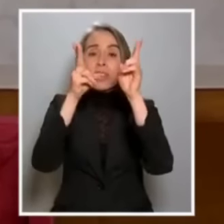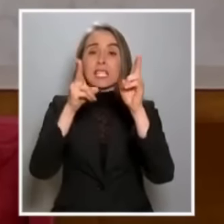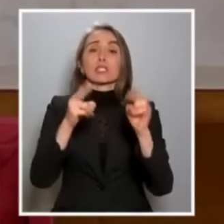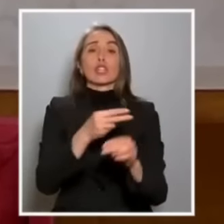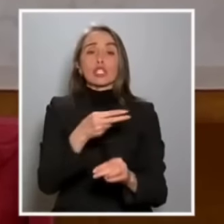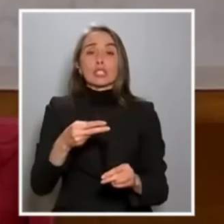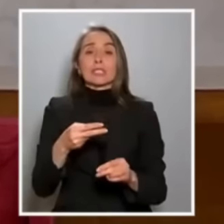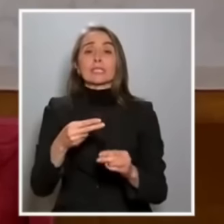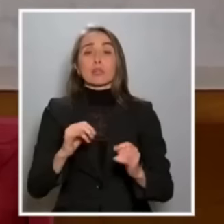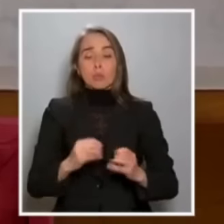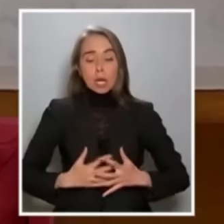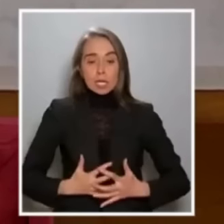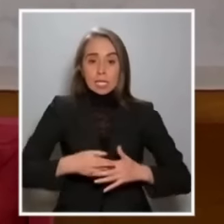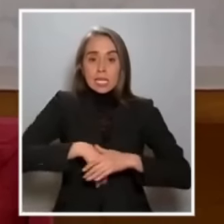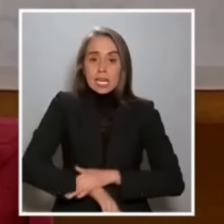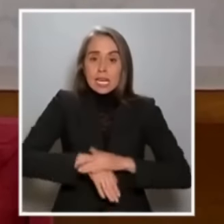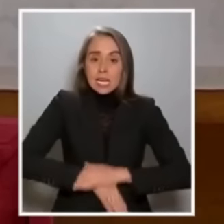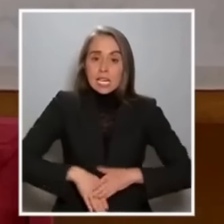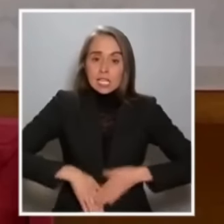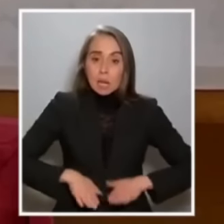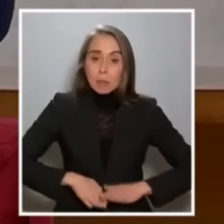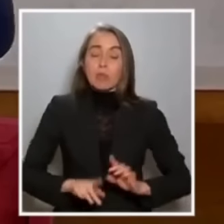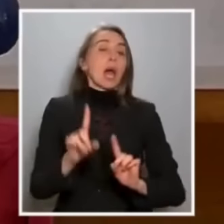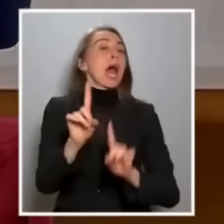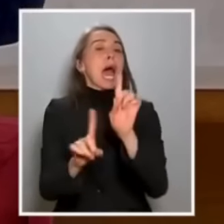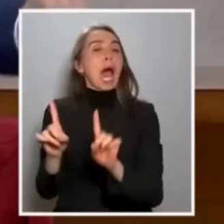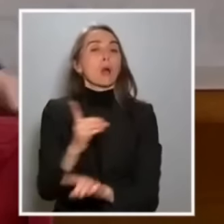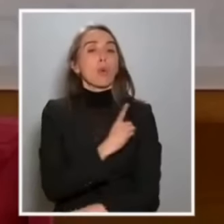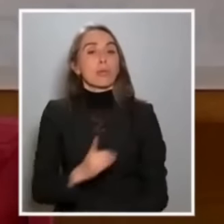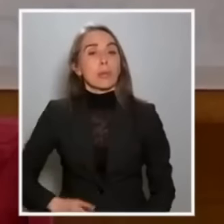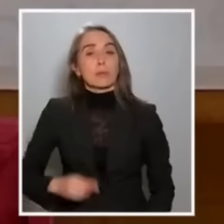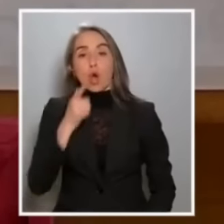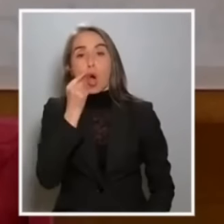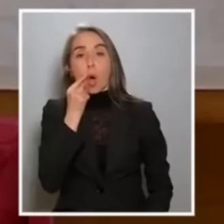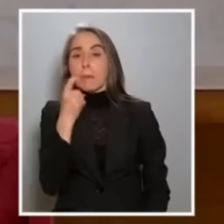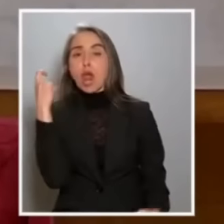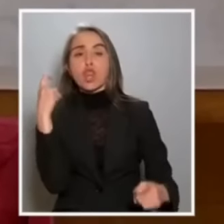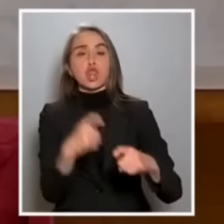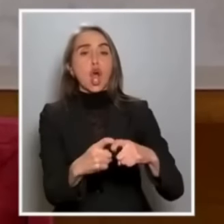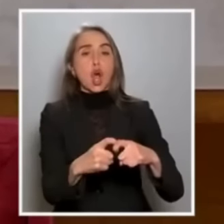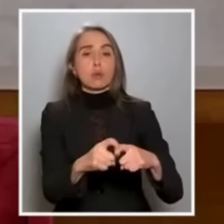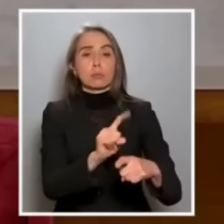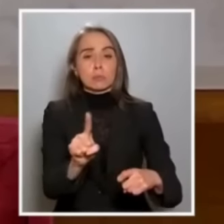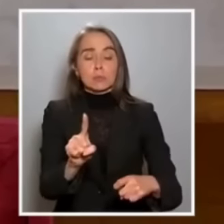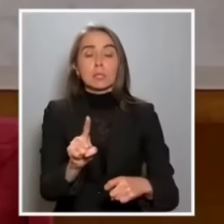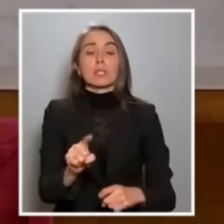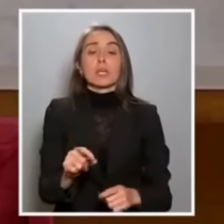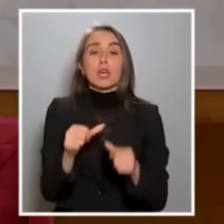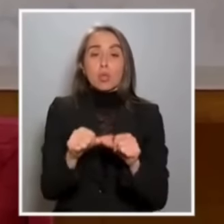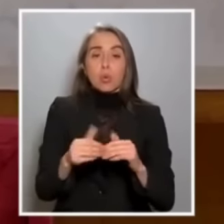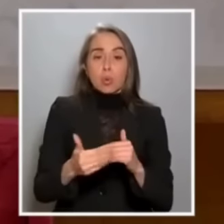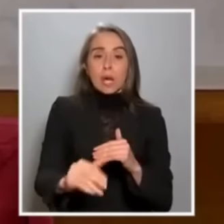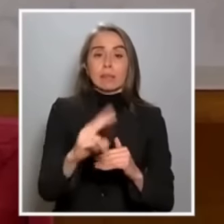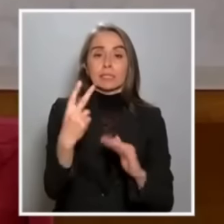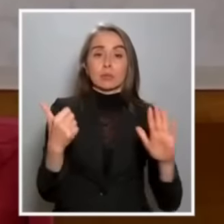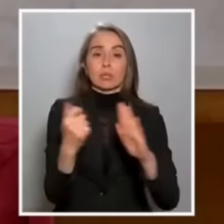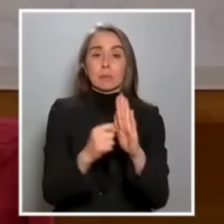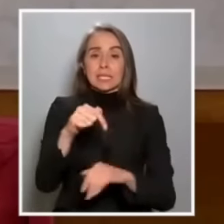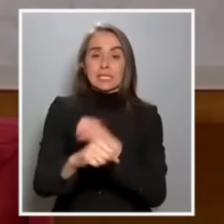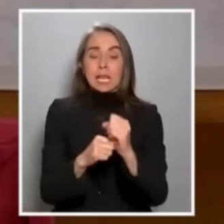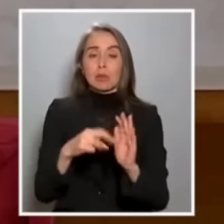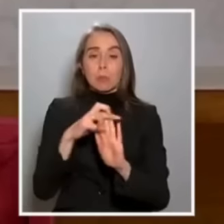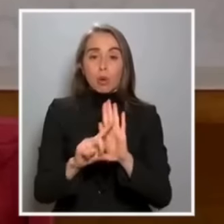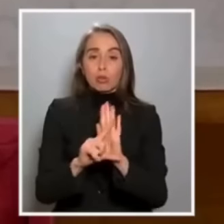sexuales y reproductivos. Y pese a que algunos diputados hombres se opongan, por ello es que durante el segundo semestre de este año ingresaremos